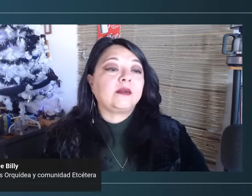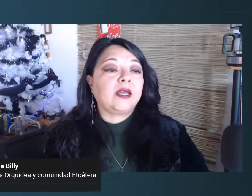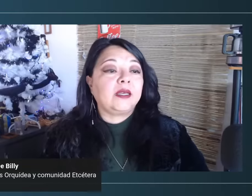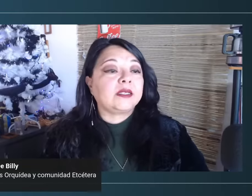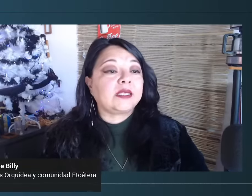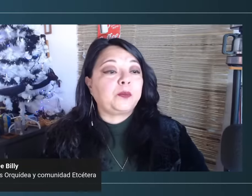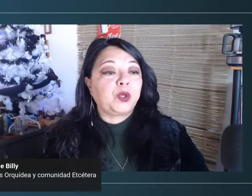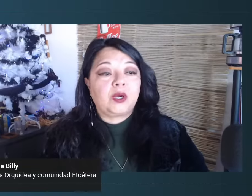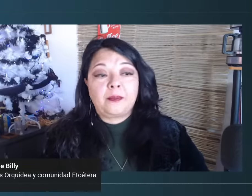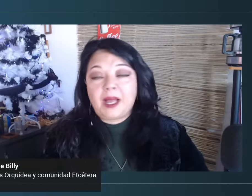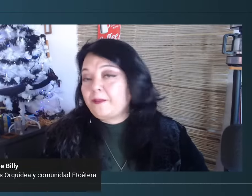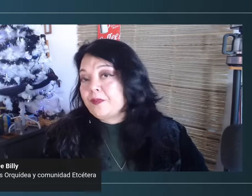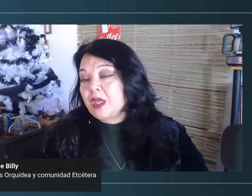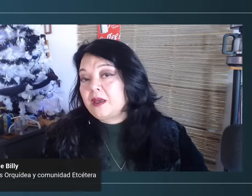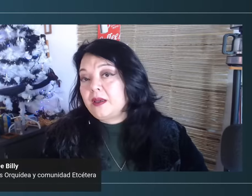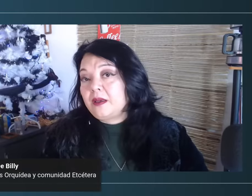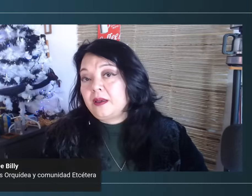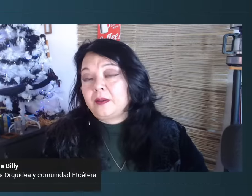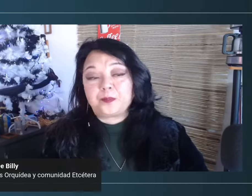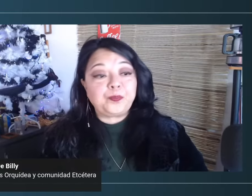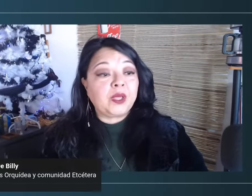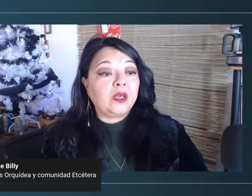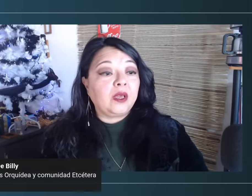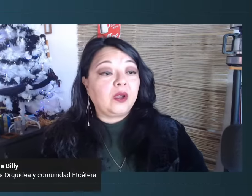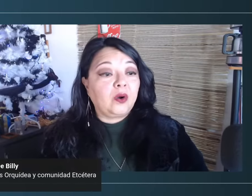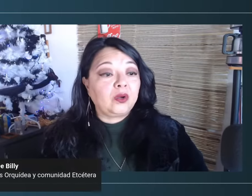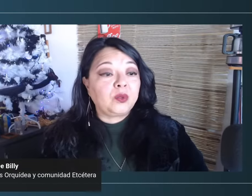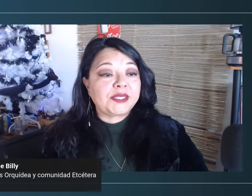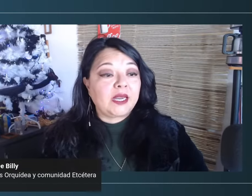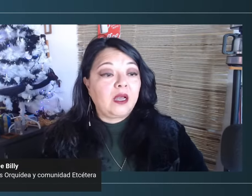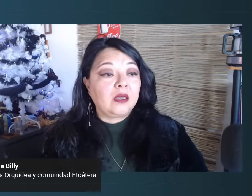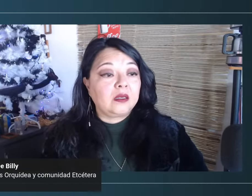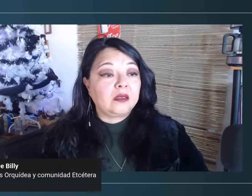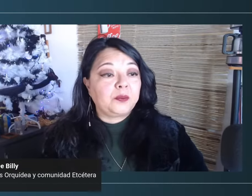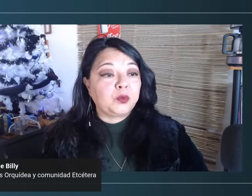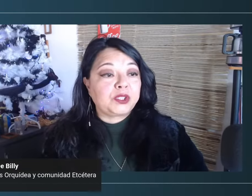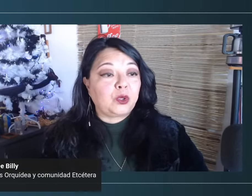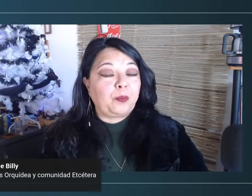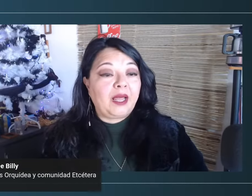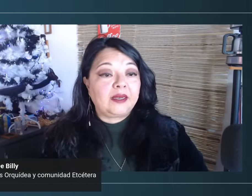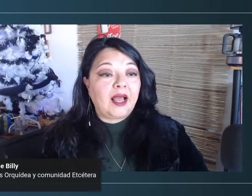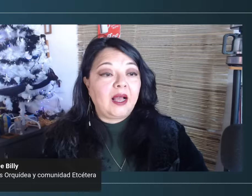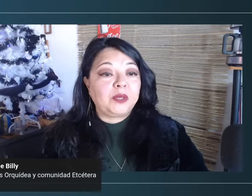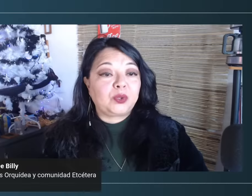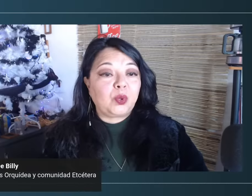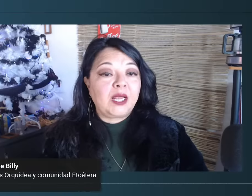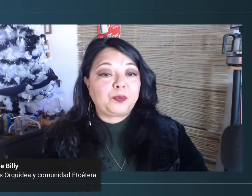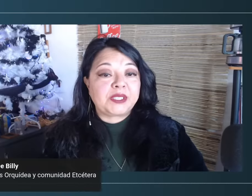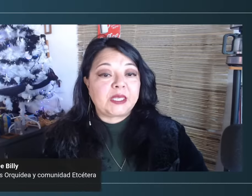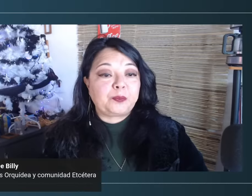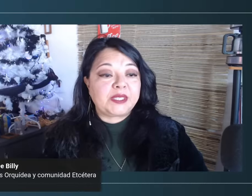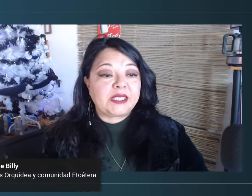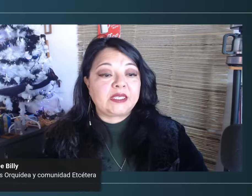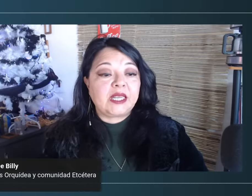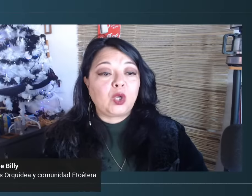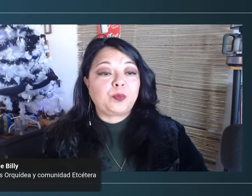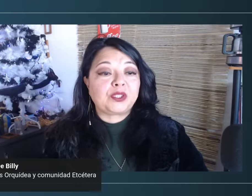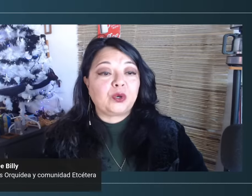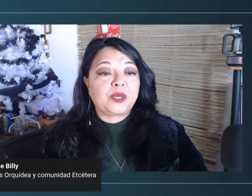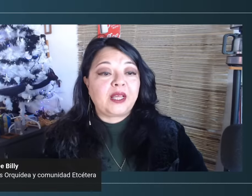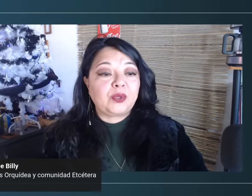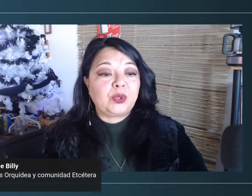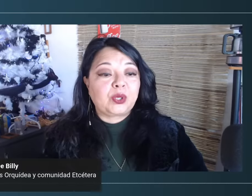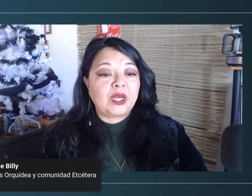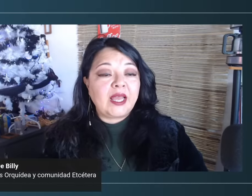a seguir este el programa eh con nuestra nuestro plan habitual Pues el presidente